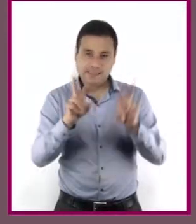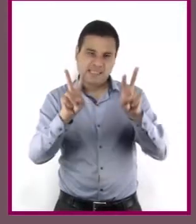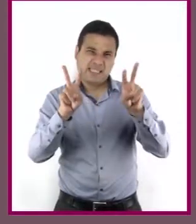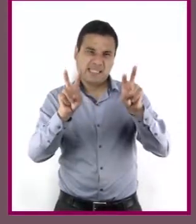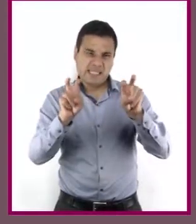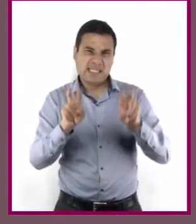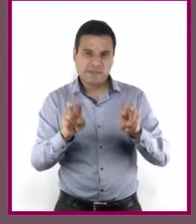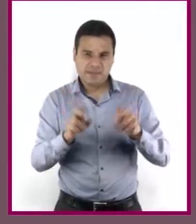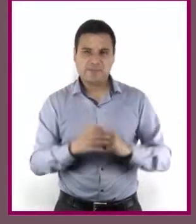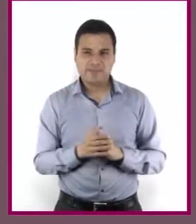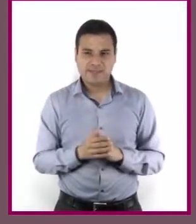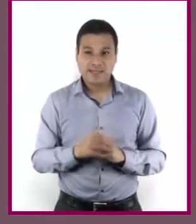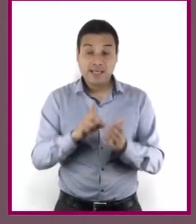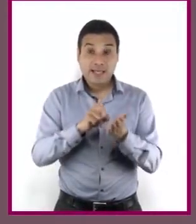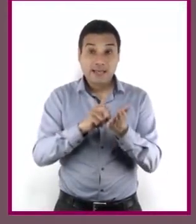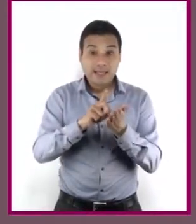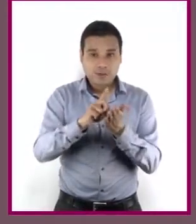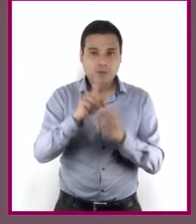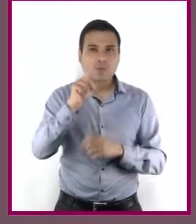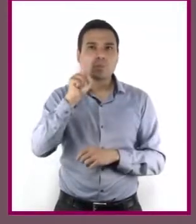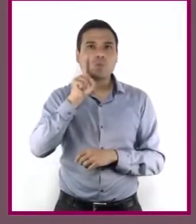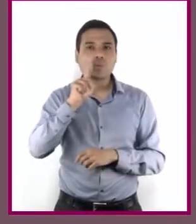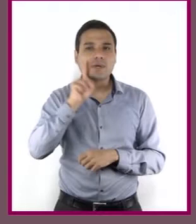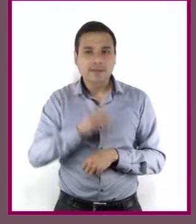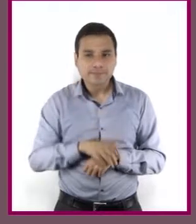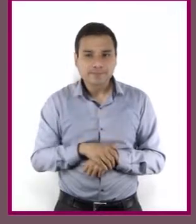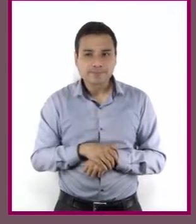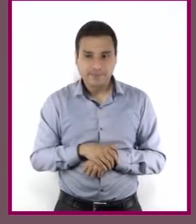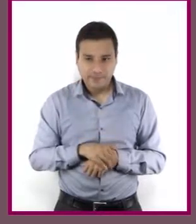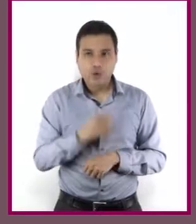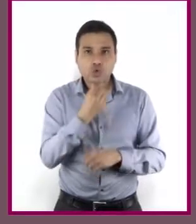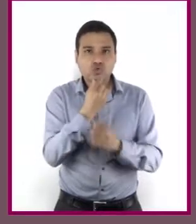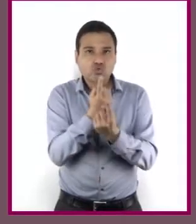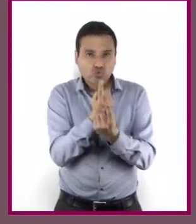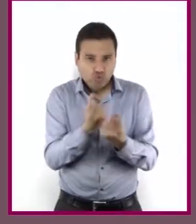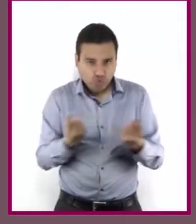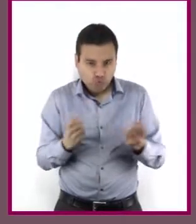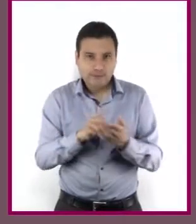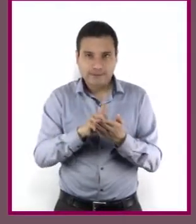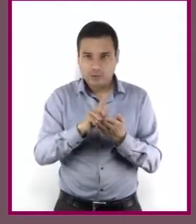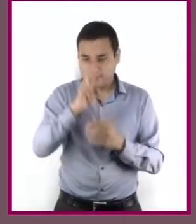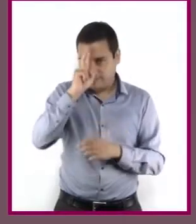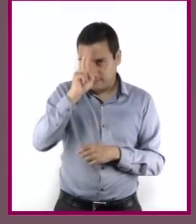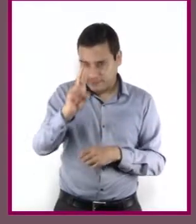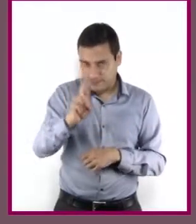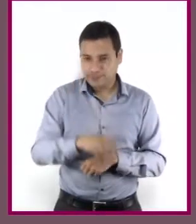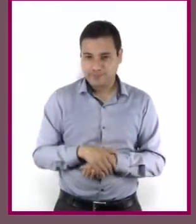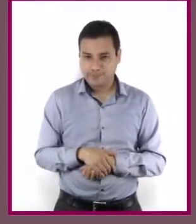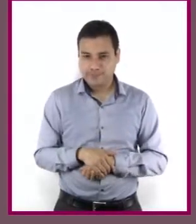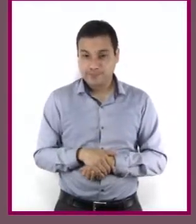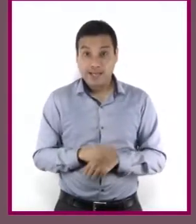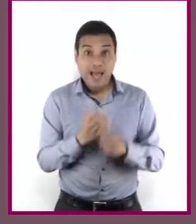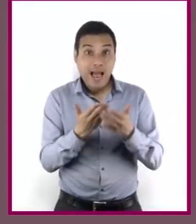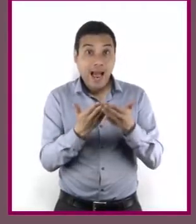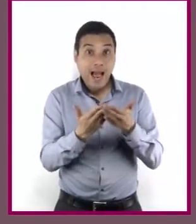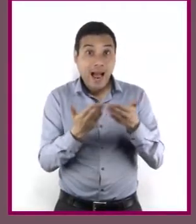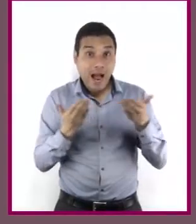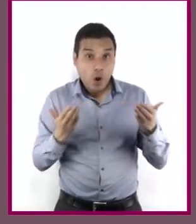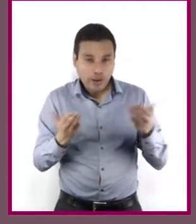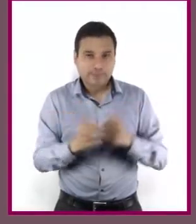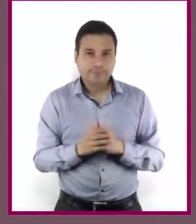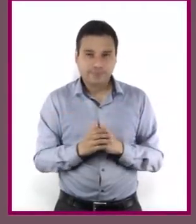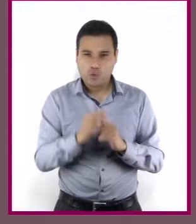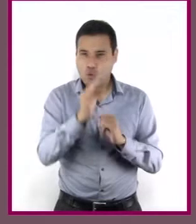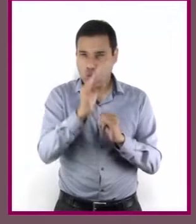de la infancia. Y hoy cerramos la semana revisando el tema del respeto a la diversidad y la no